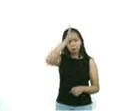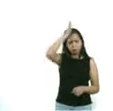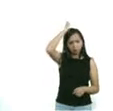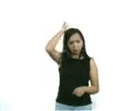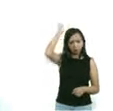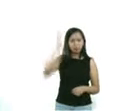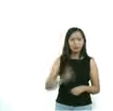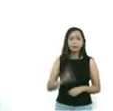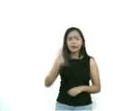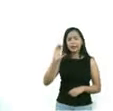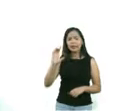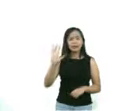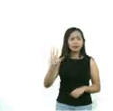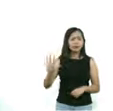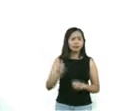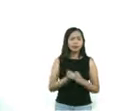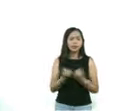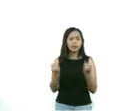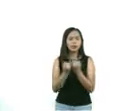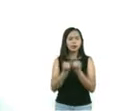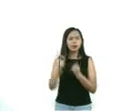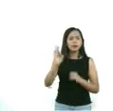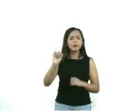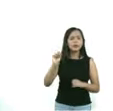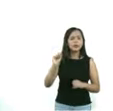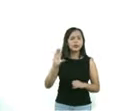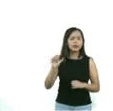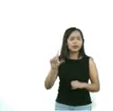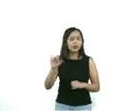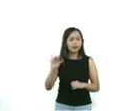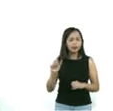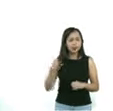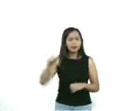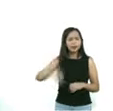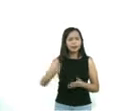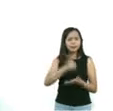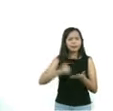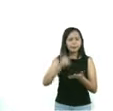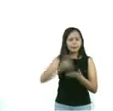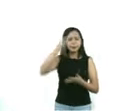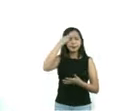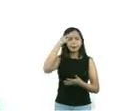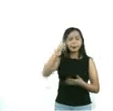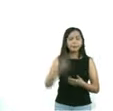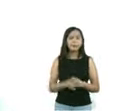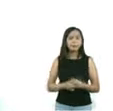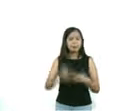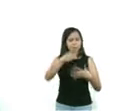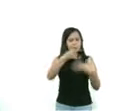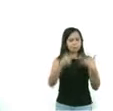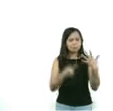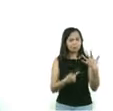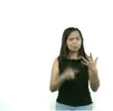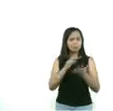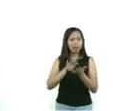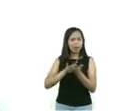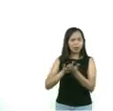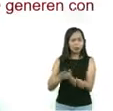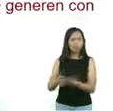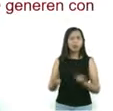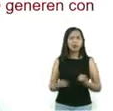el C5 y la Fiscalía General de Justicia de la Ciudad de México. Va a haber auxilio a